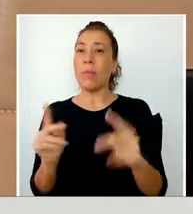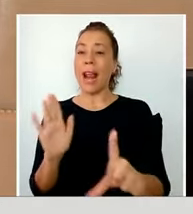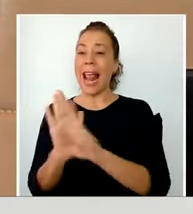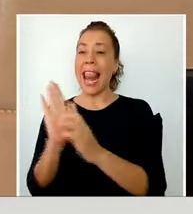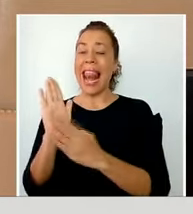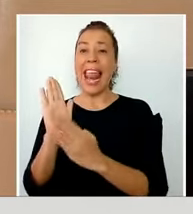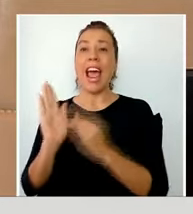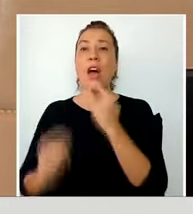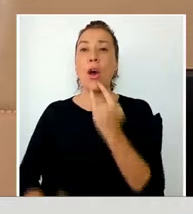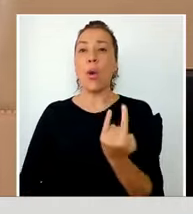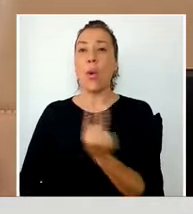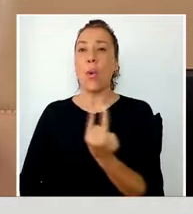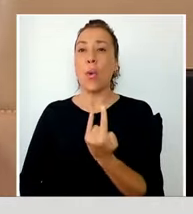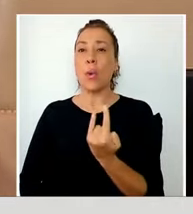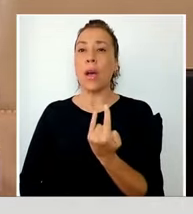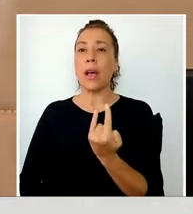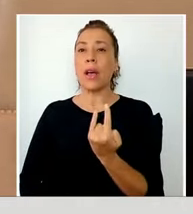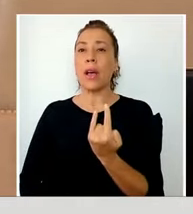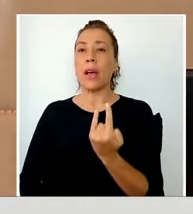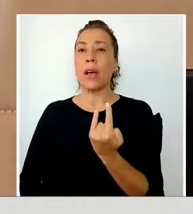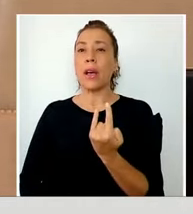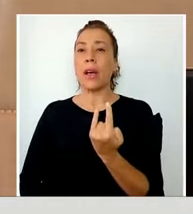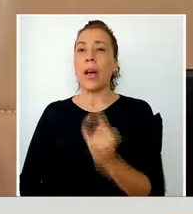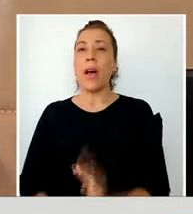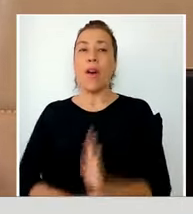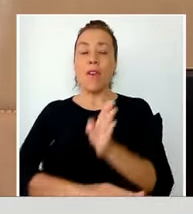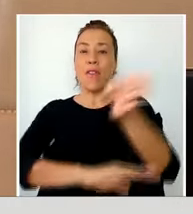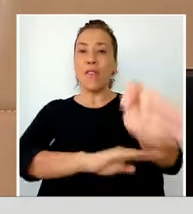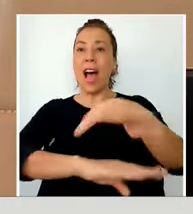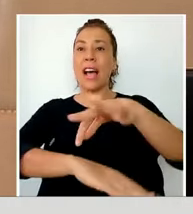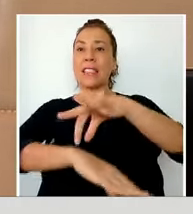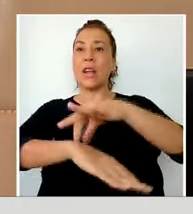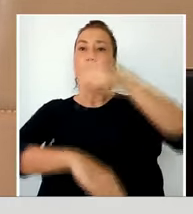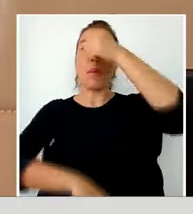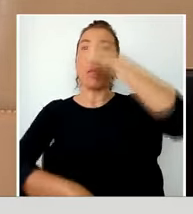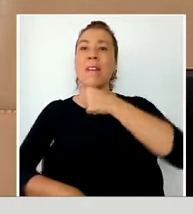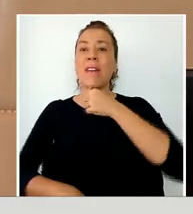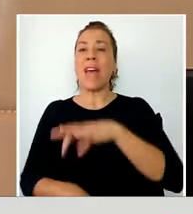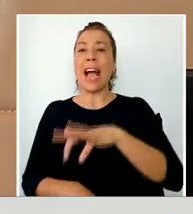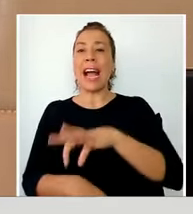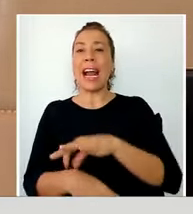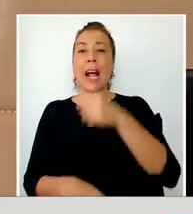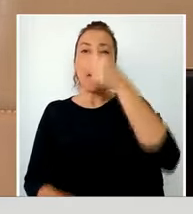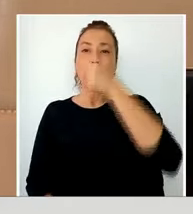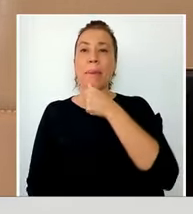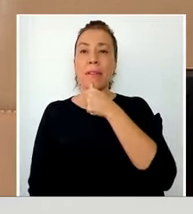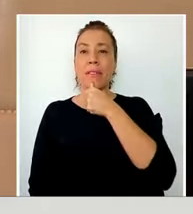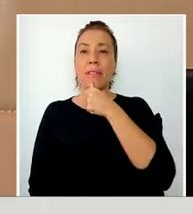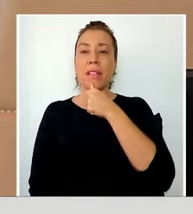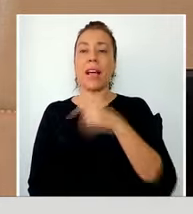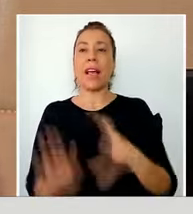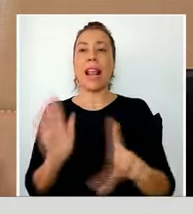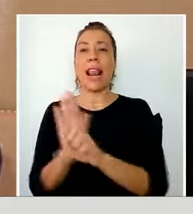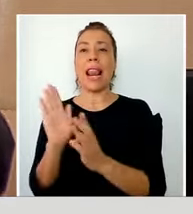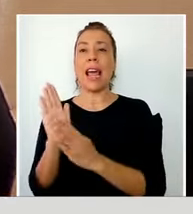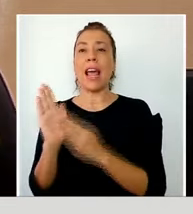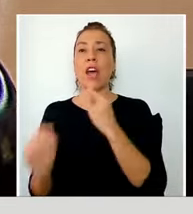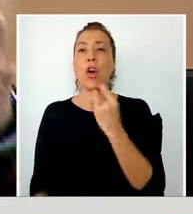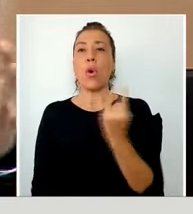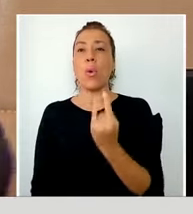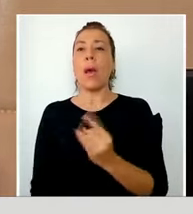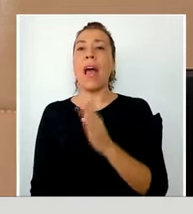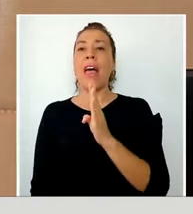van a la salud privada a las clínicas privadas y por la ley de urgencia tienen que recurrir